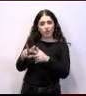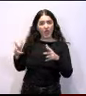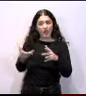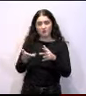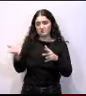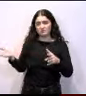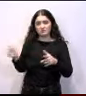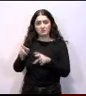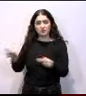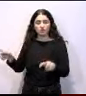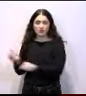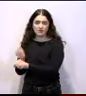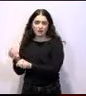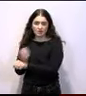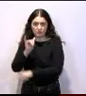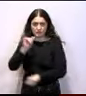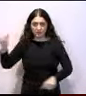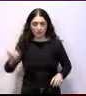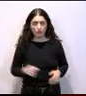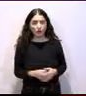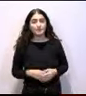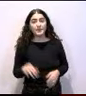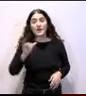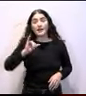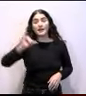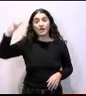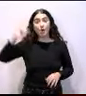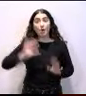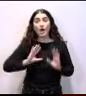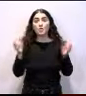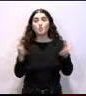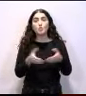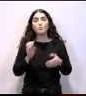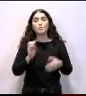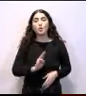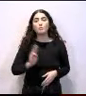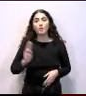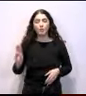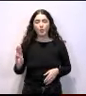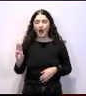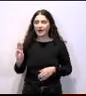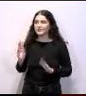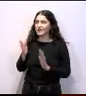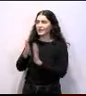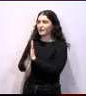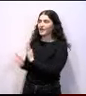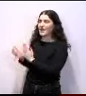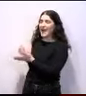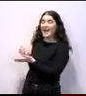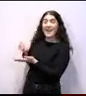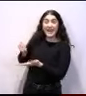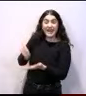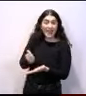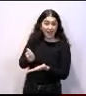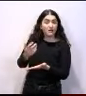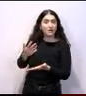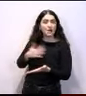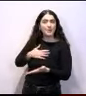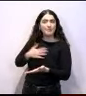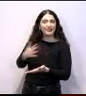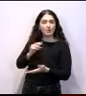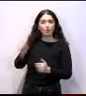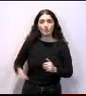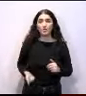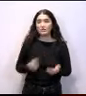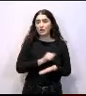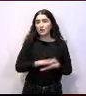autónoma. En La Rioja, con el Partido Popular, heredar patrimonios millonarios es